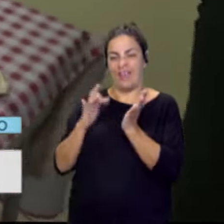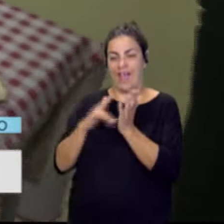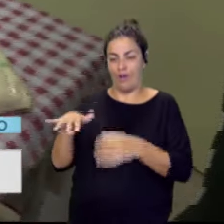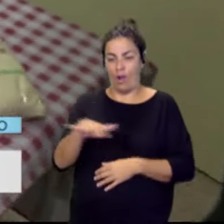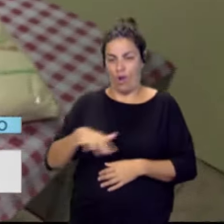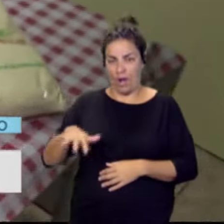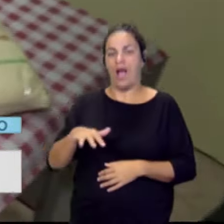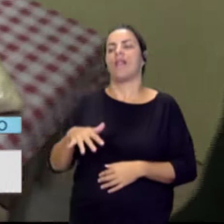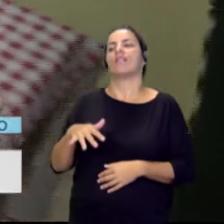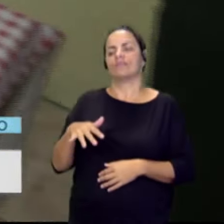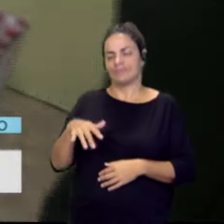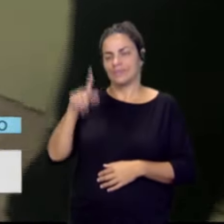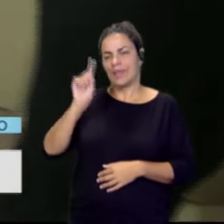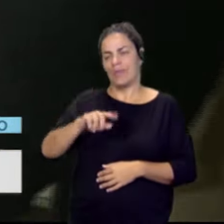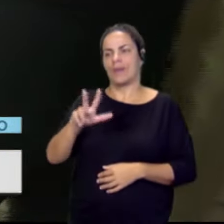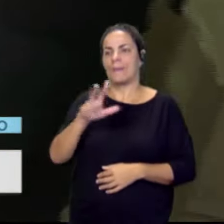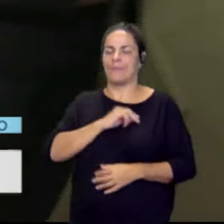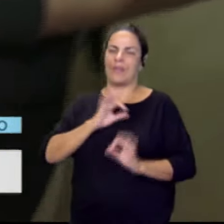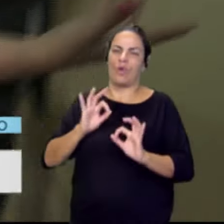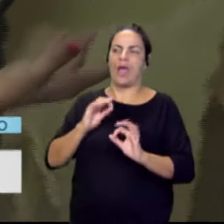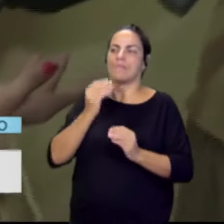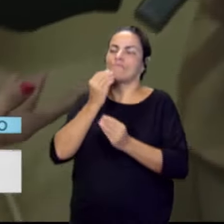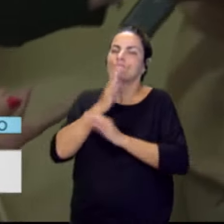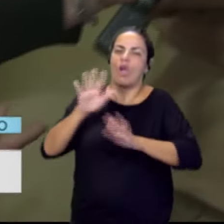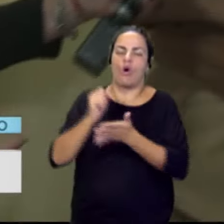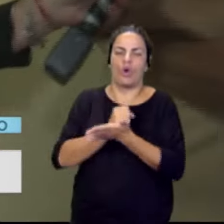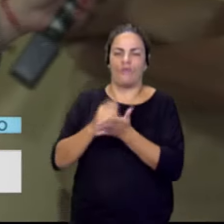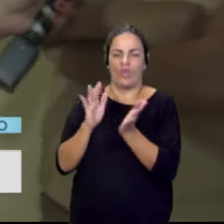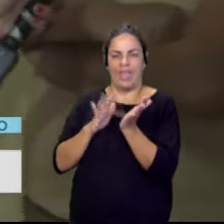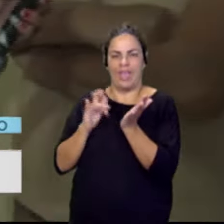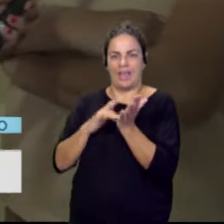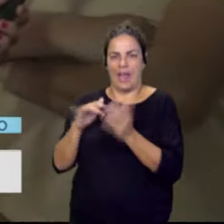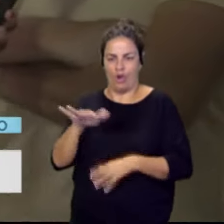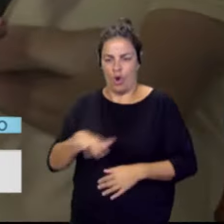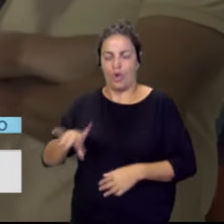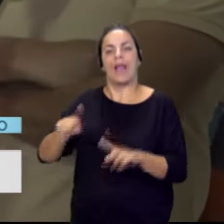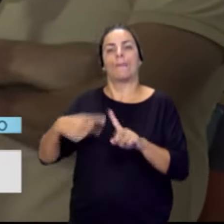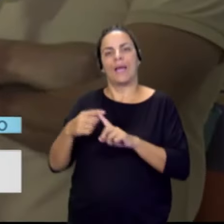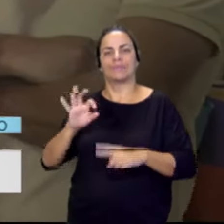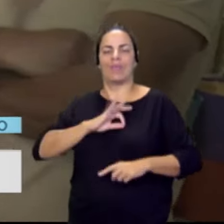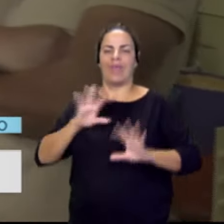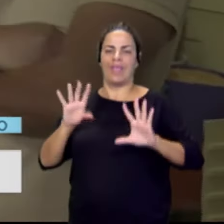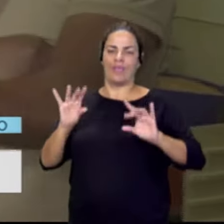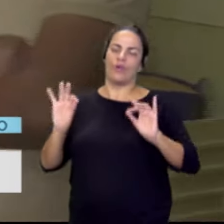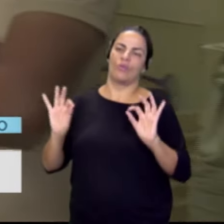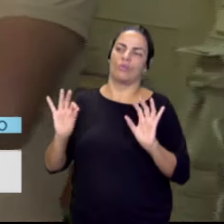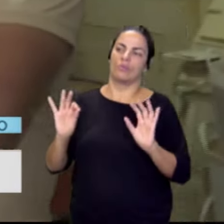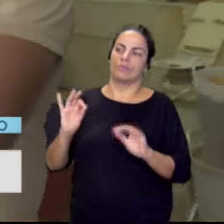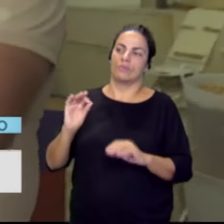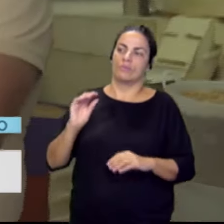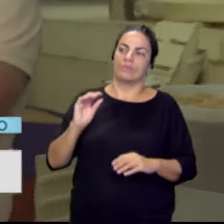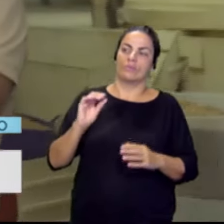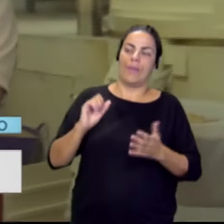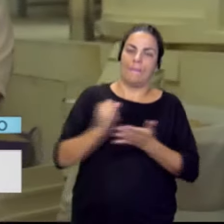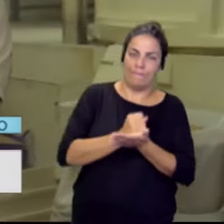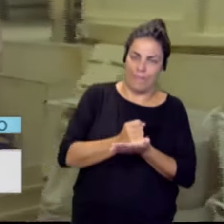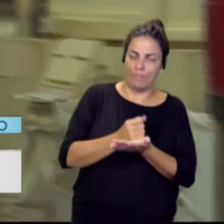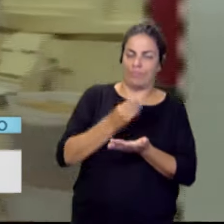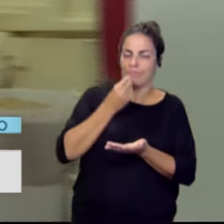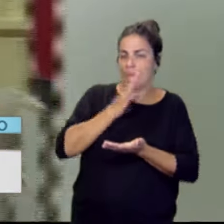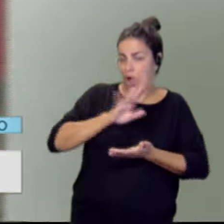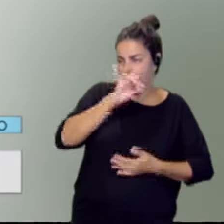también mejor gofio de grano local y gran medalla de oro. El mejor gofio de Canarias ha recibido también mejor gofio de cata